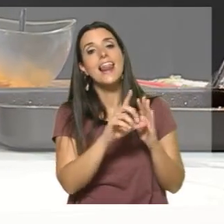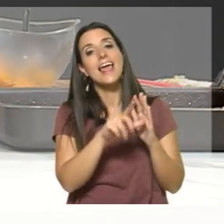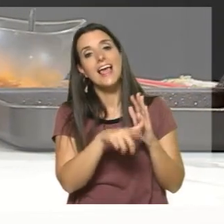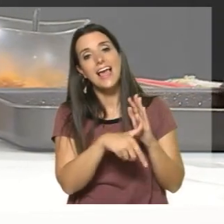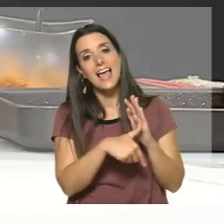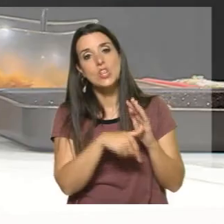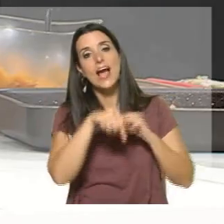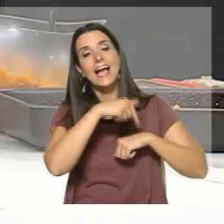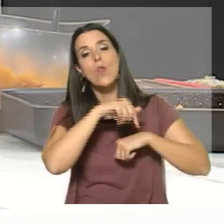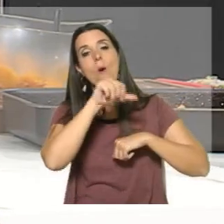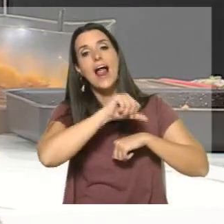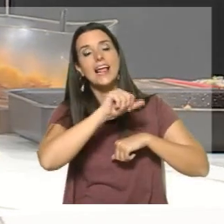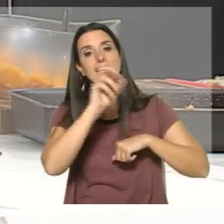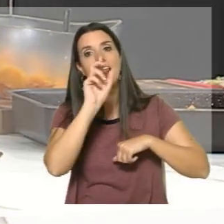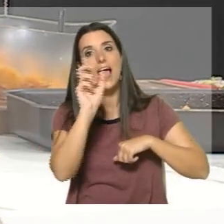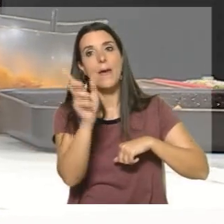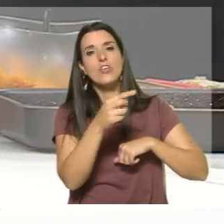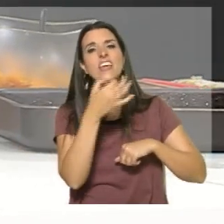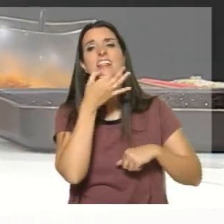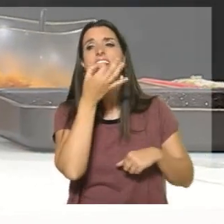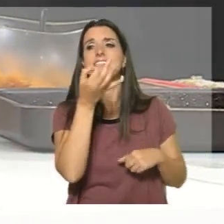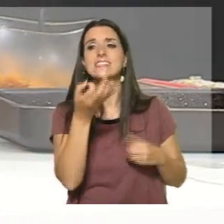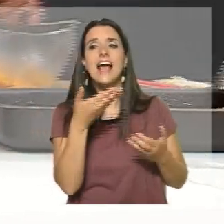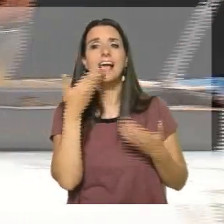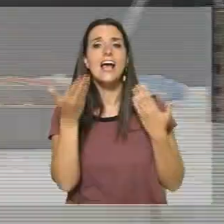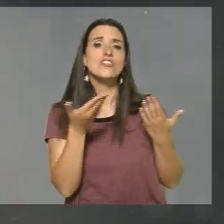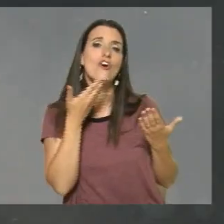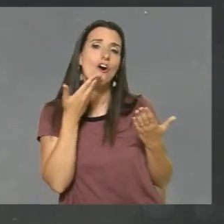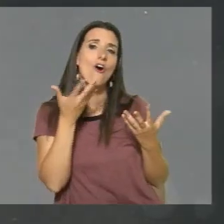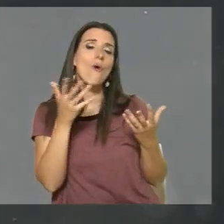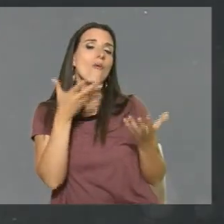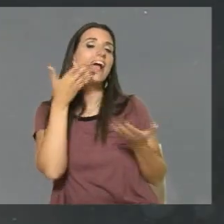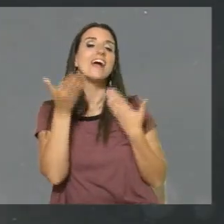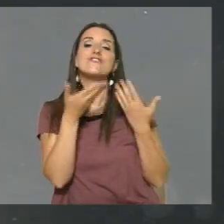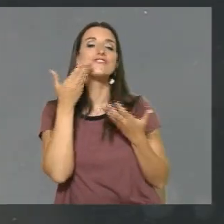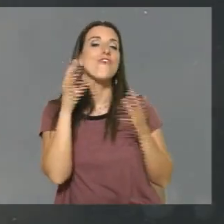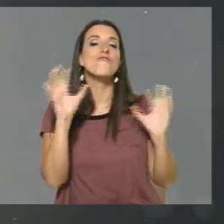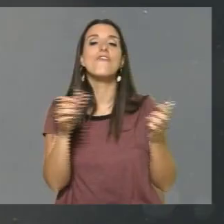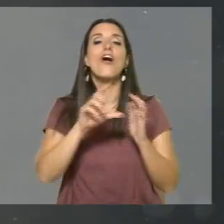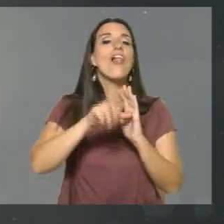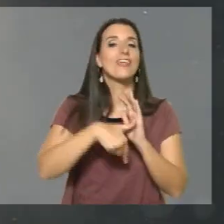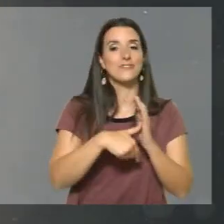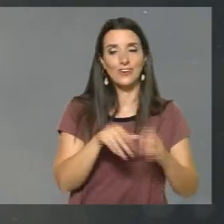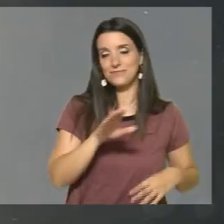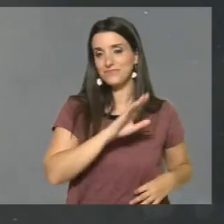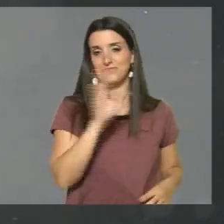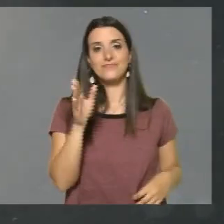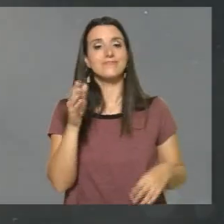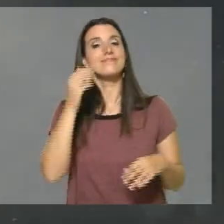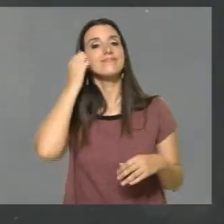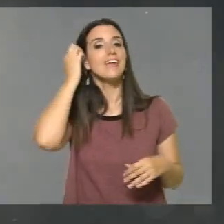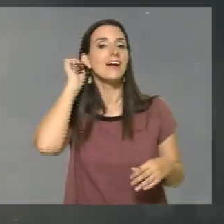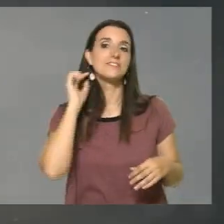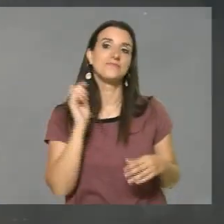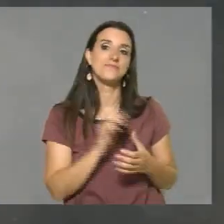fuego lento, exactamente. Sí. ¿Quién era que decía fuego lento? Ay, Rosana. A fuego lento. Contigo tengo el